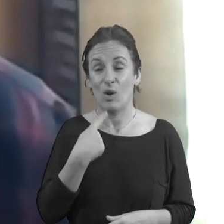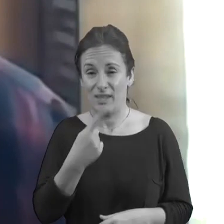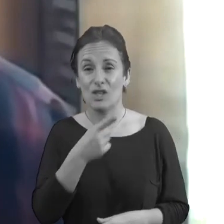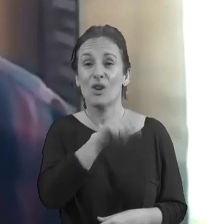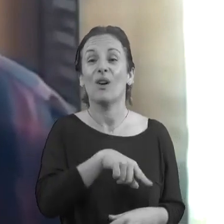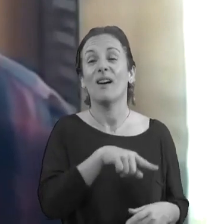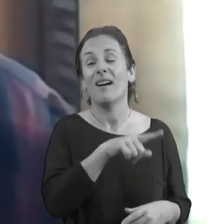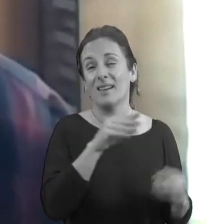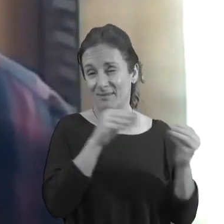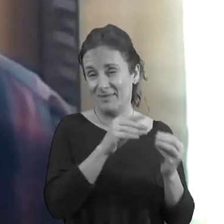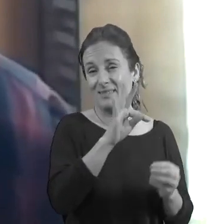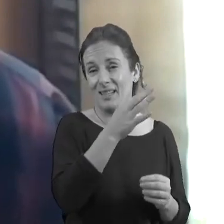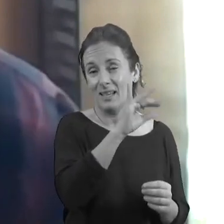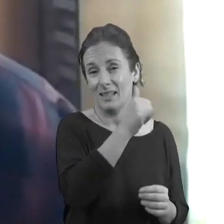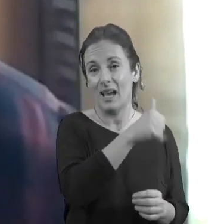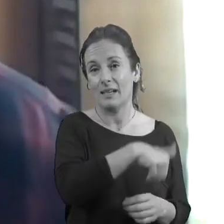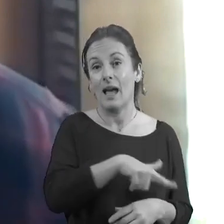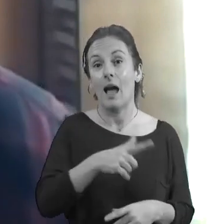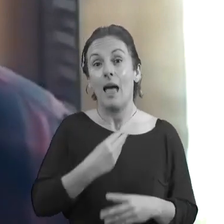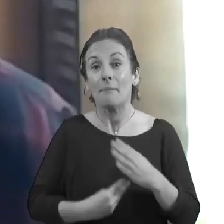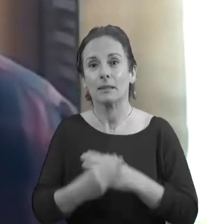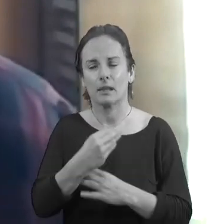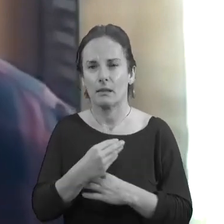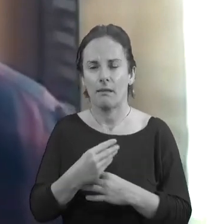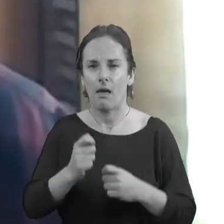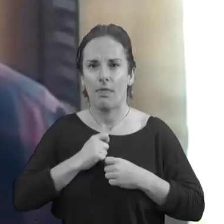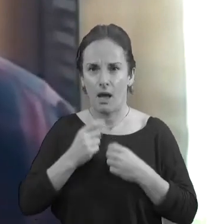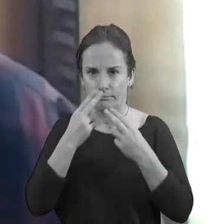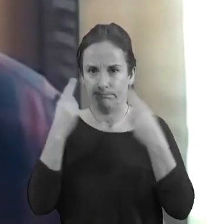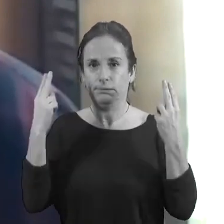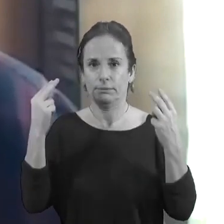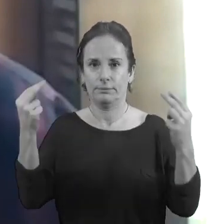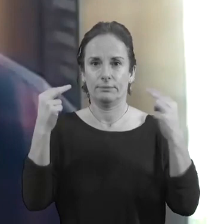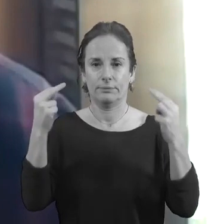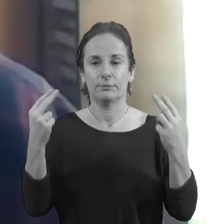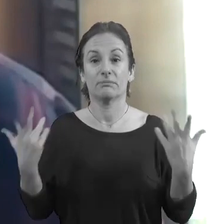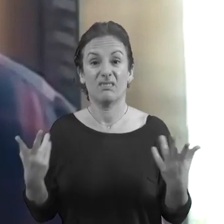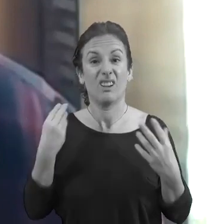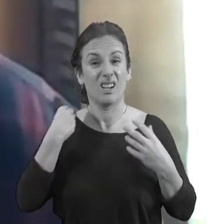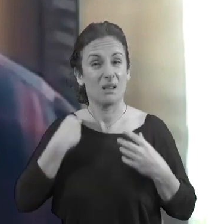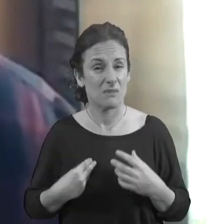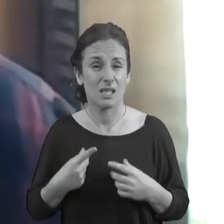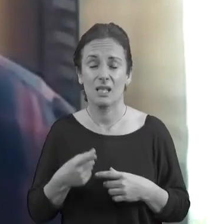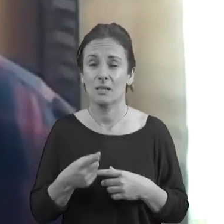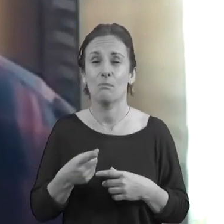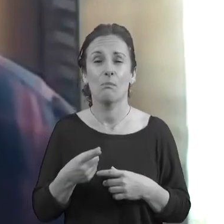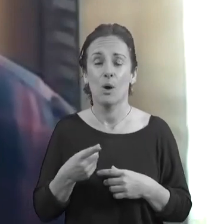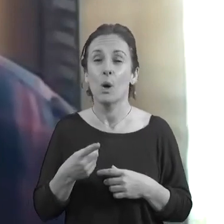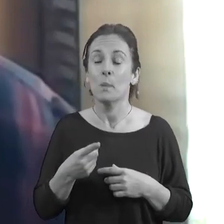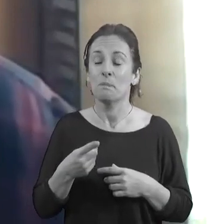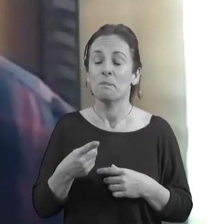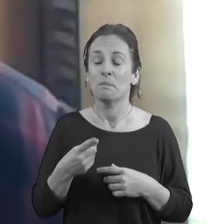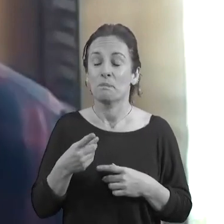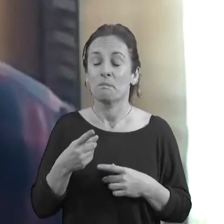esto yo creo que es un tema gigante. Precisamente la idea de la compilación se la propuse ya a esta compañera porque le dije, mira, tenemos que